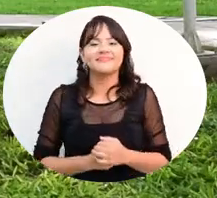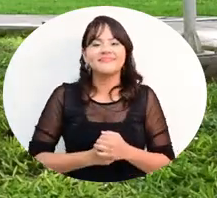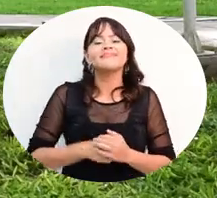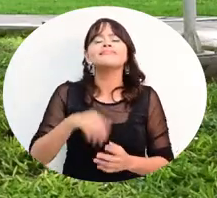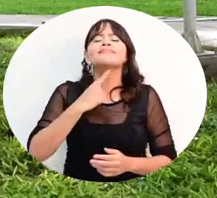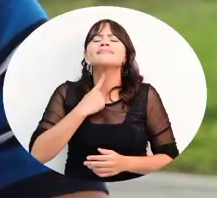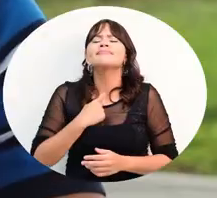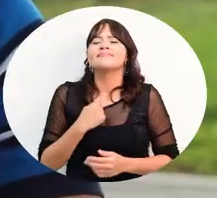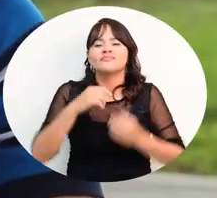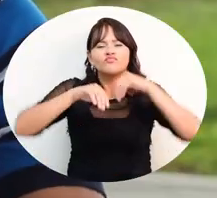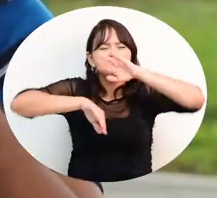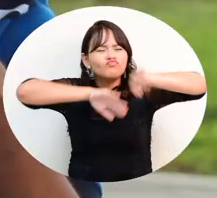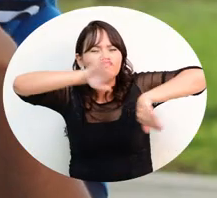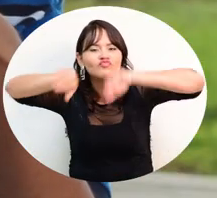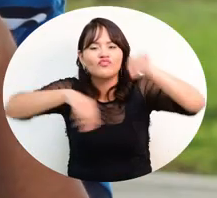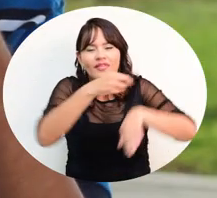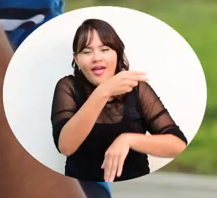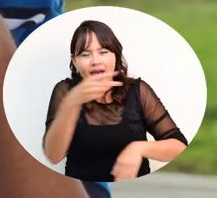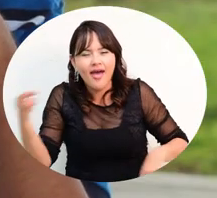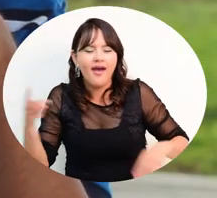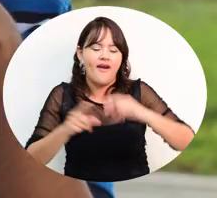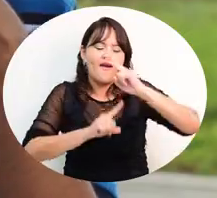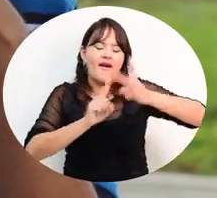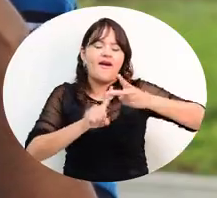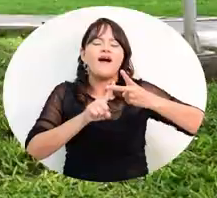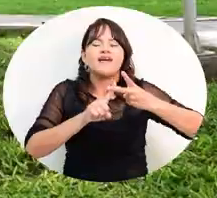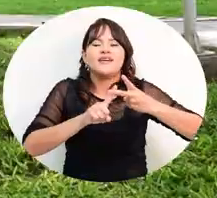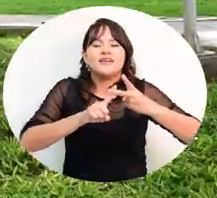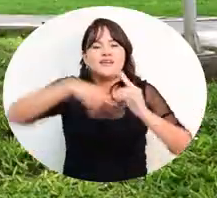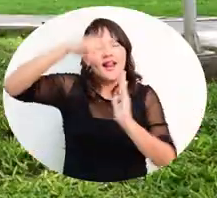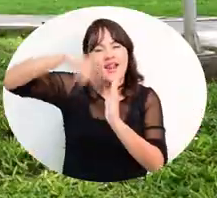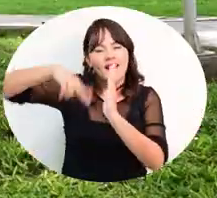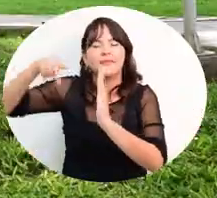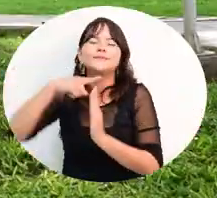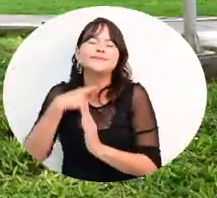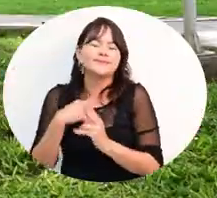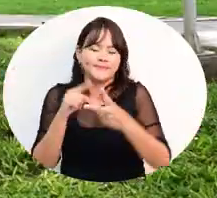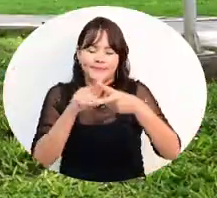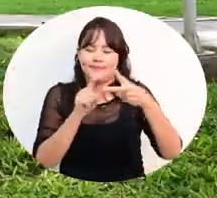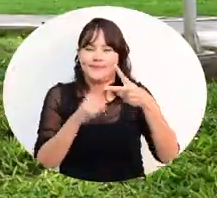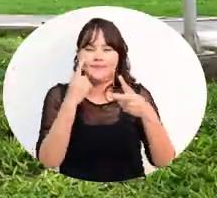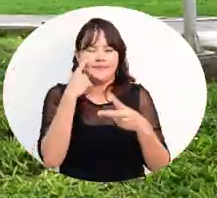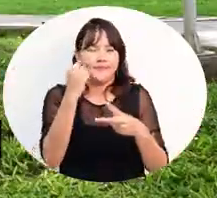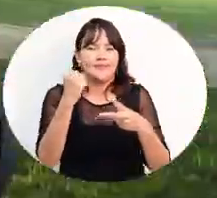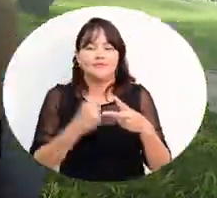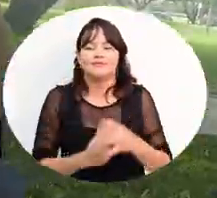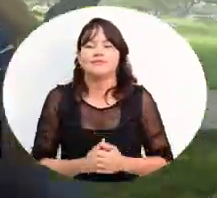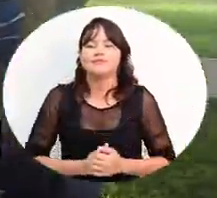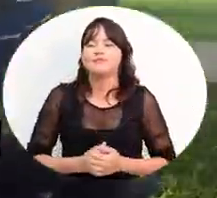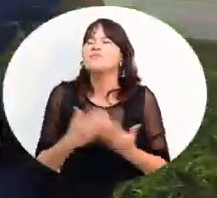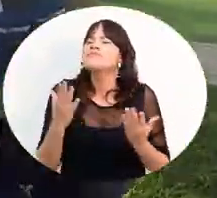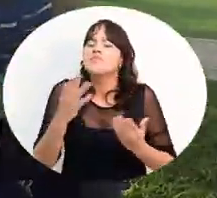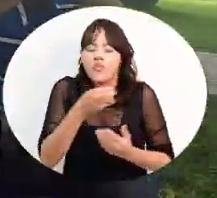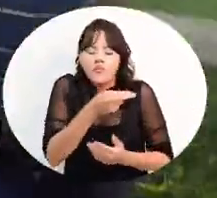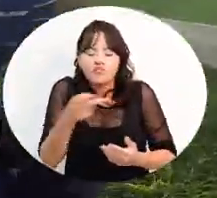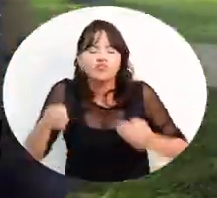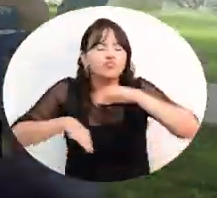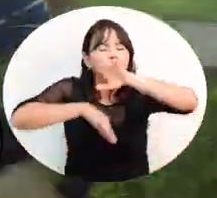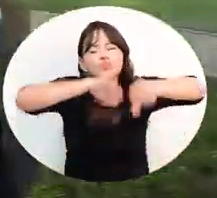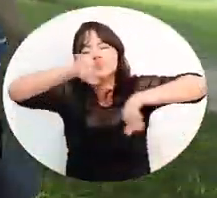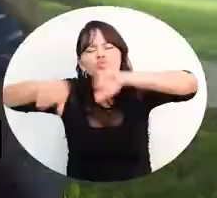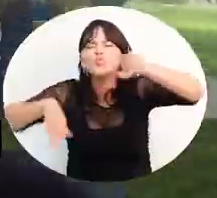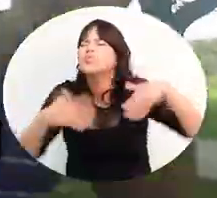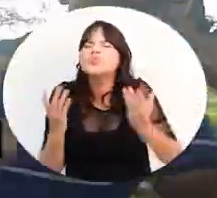te apasiona hacer. A mí me encanta nadar y leer bastante. Nadar y leer. Vamos por partes. ¿Dónde nadas? ¿Cómo lo haces?